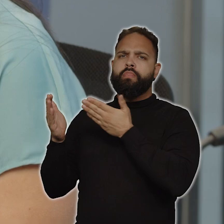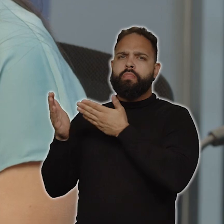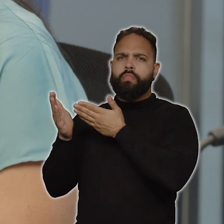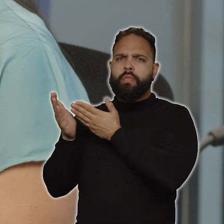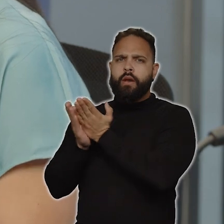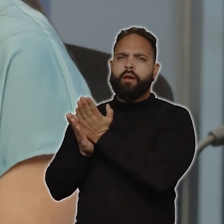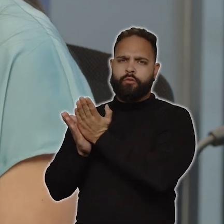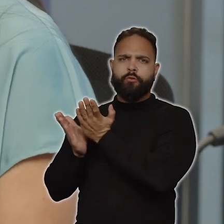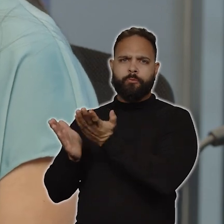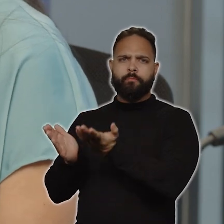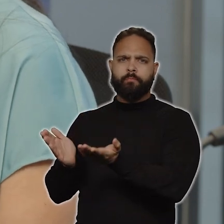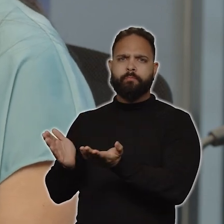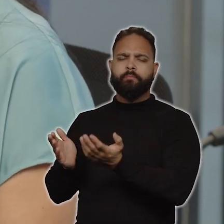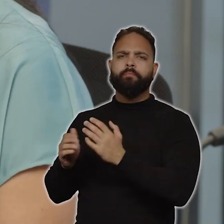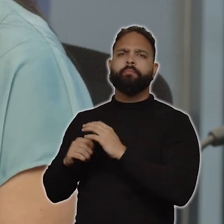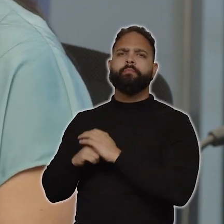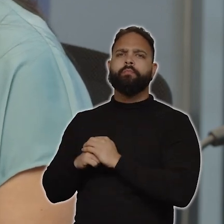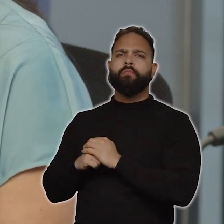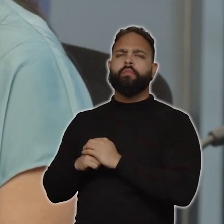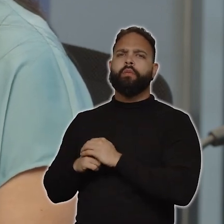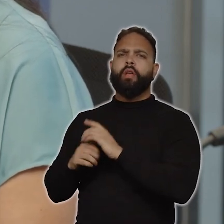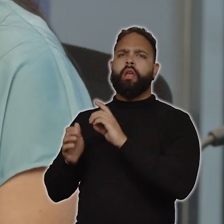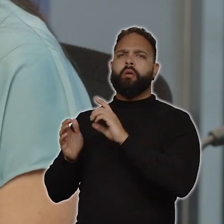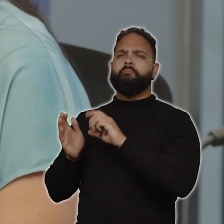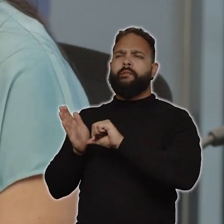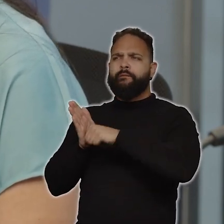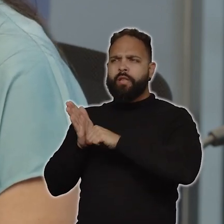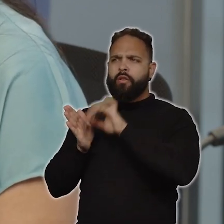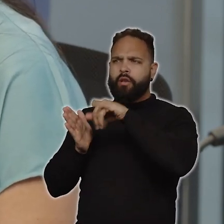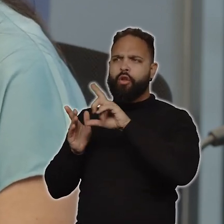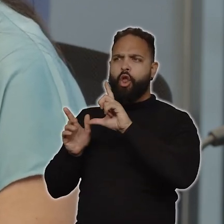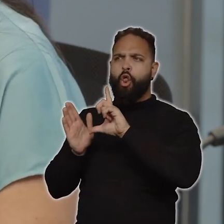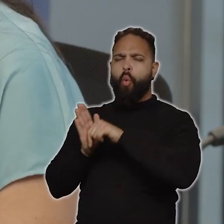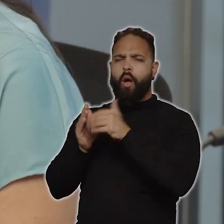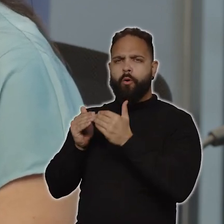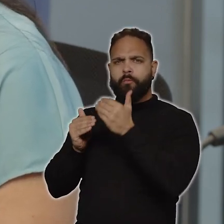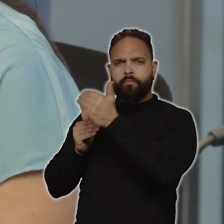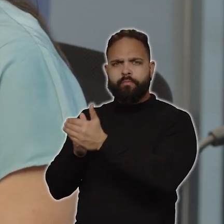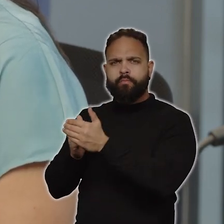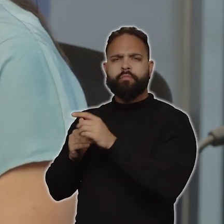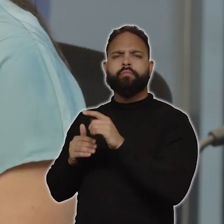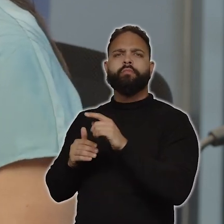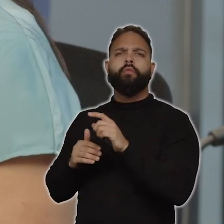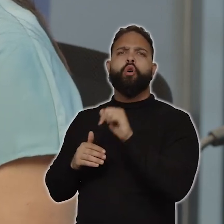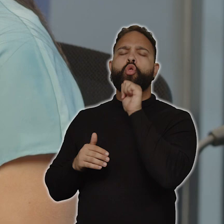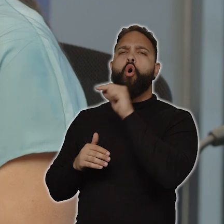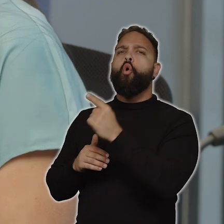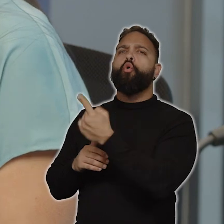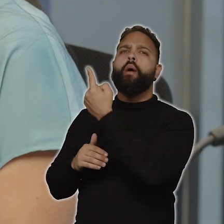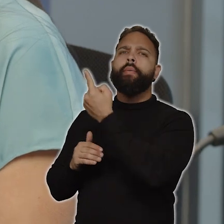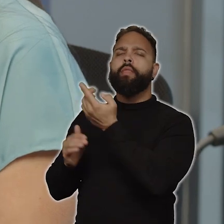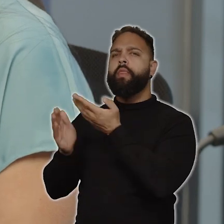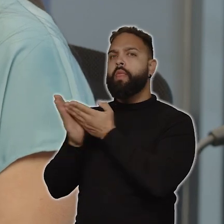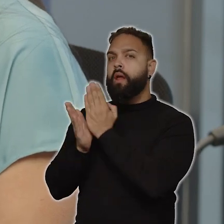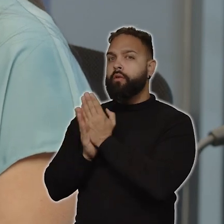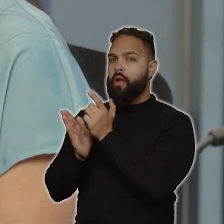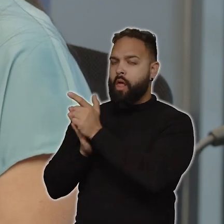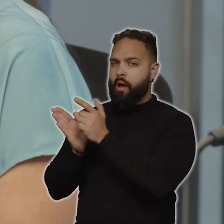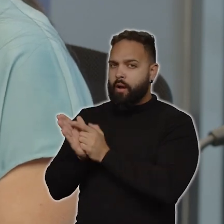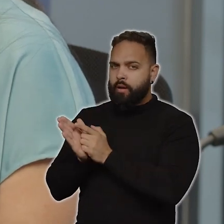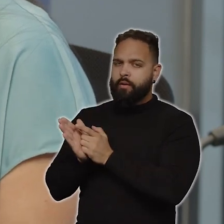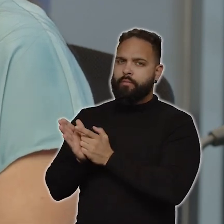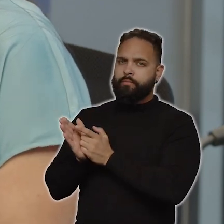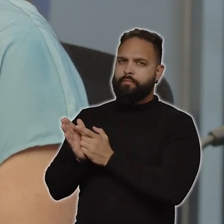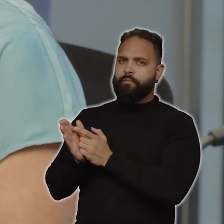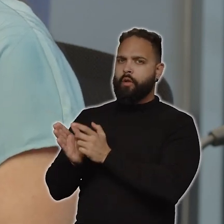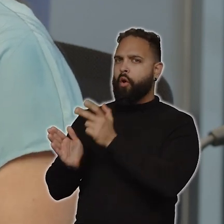pieza enfatizando en ese detalle, pero un poquito más adelante luego nos dice: no se trata solamente de un derecho legal